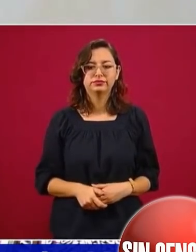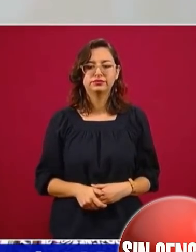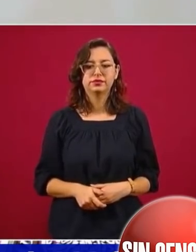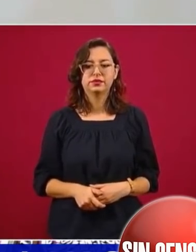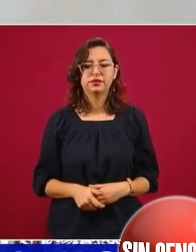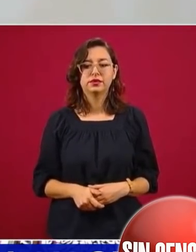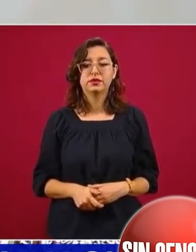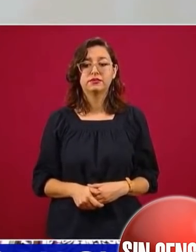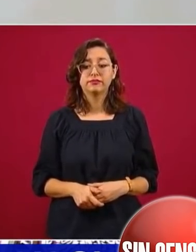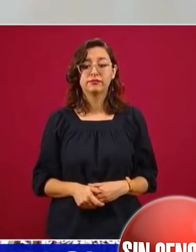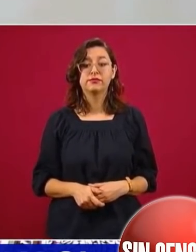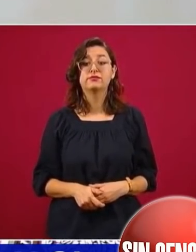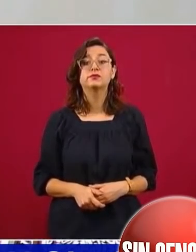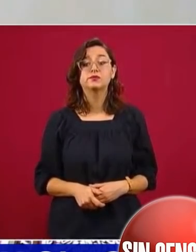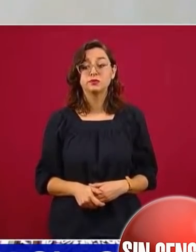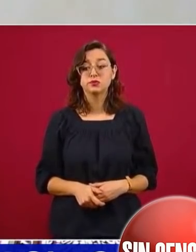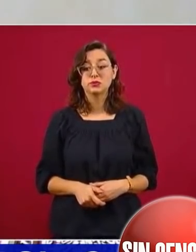O sea que hubo